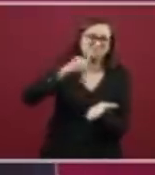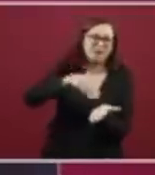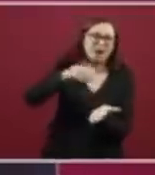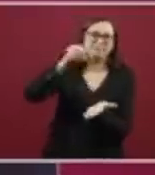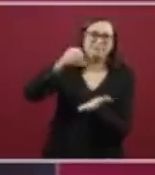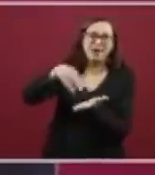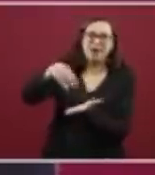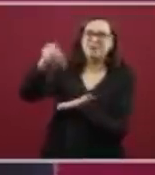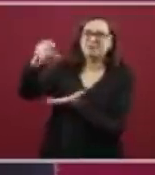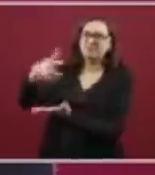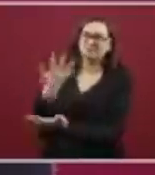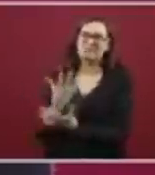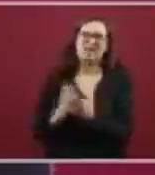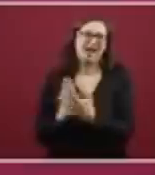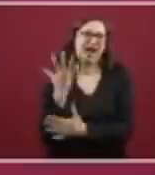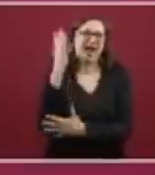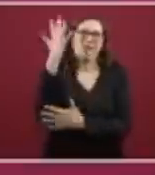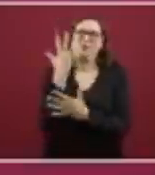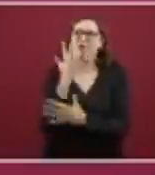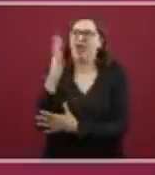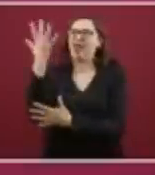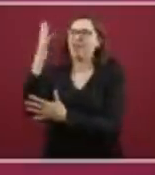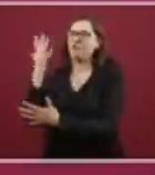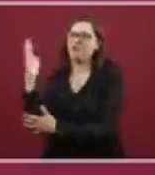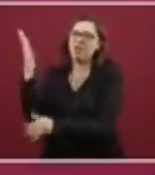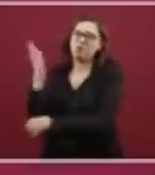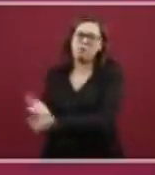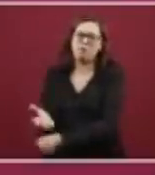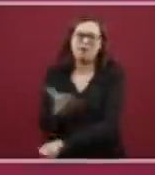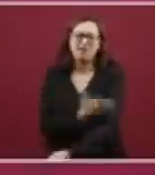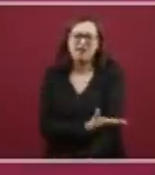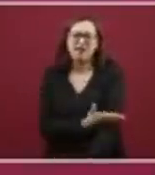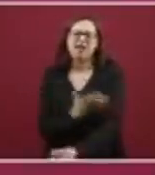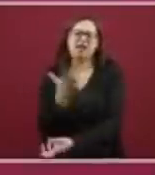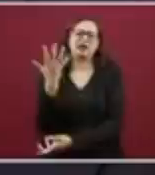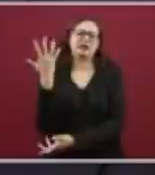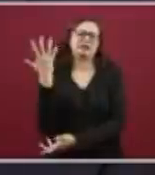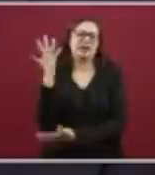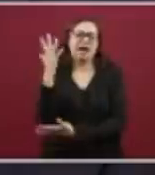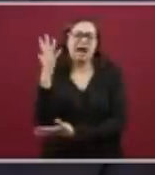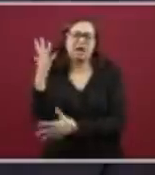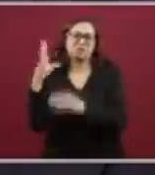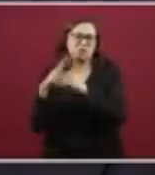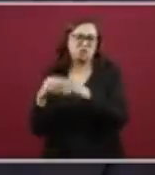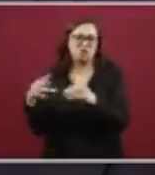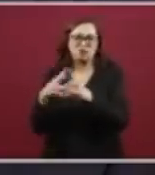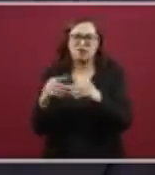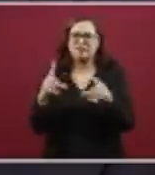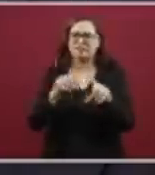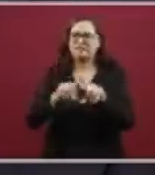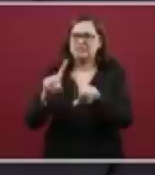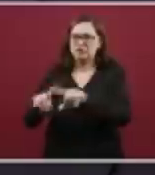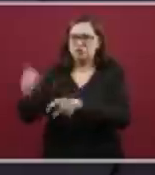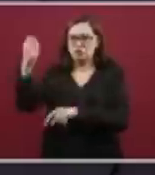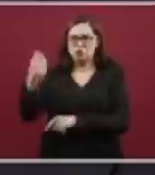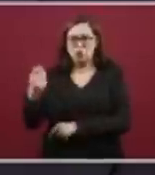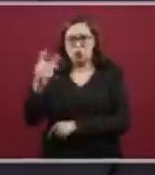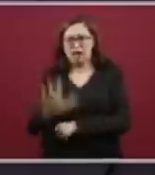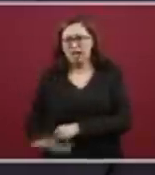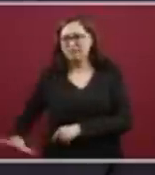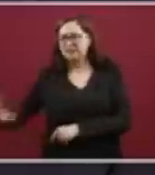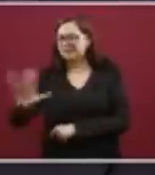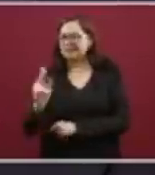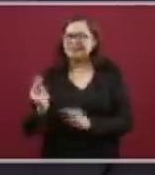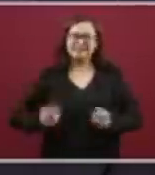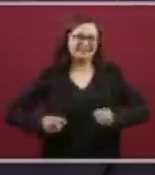Sembrando árboles maderables en el sureste, y hay que